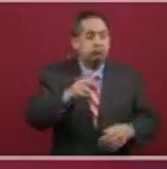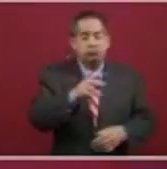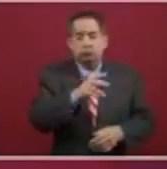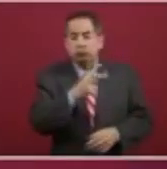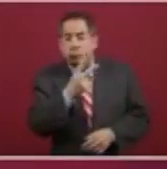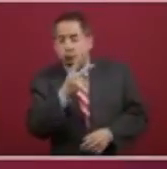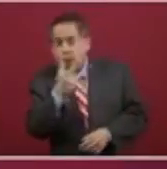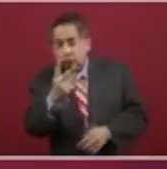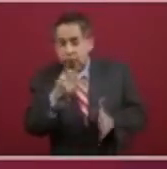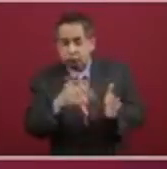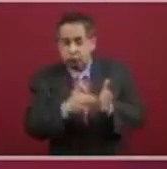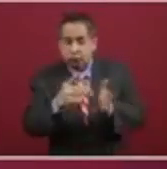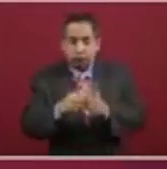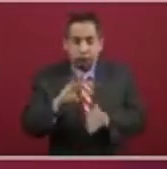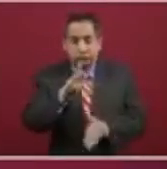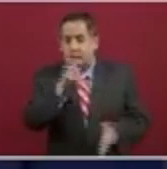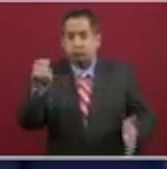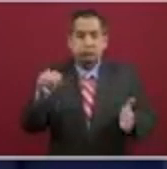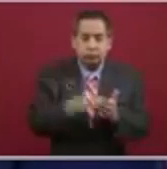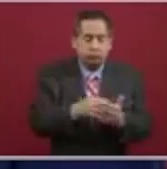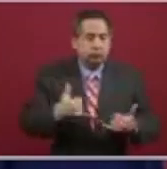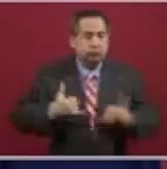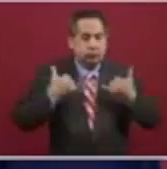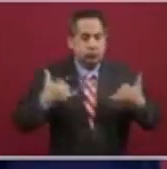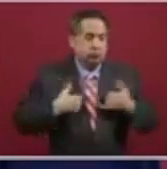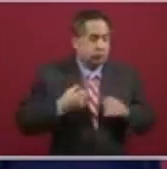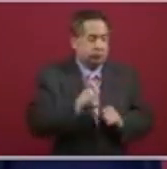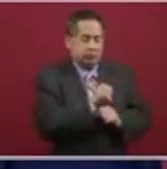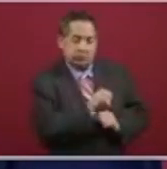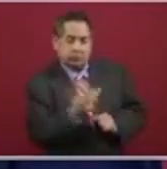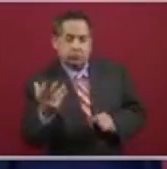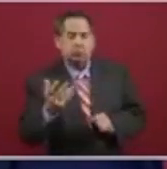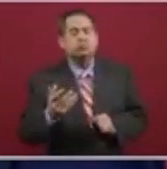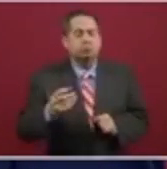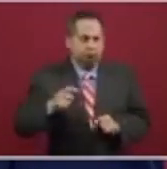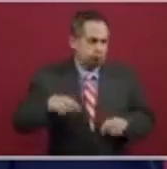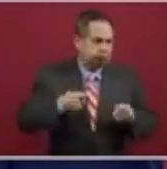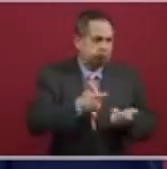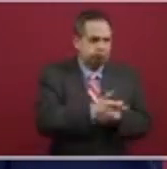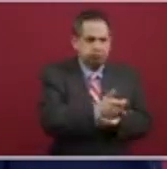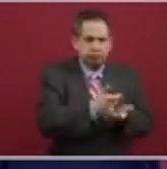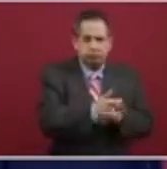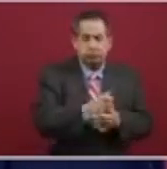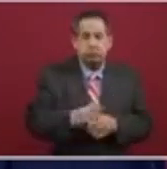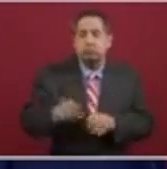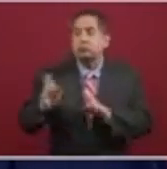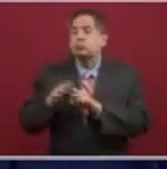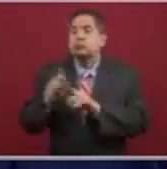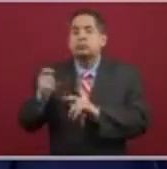2,300,000 jóvenes, lo cual va a significar una inversión que no gasto